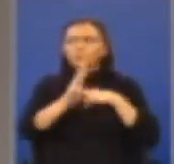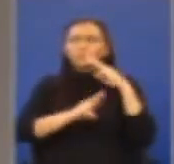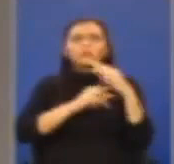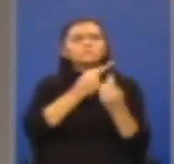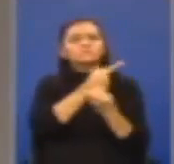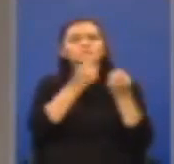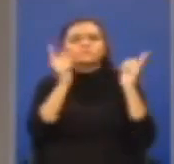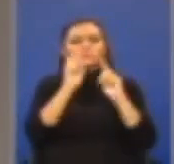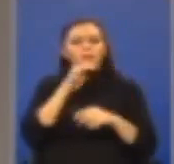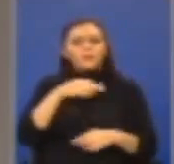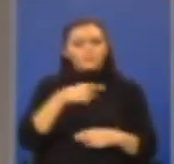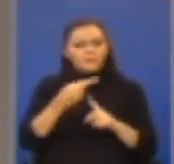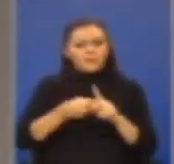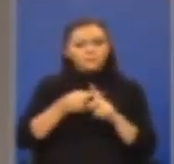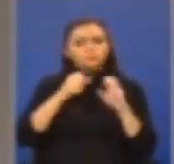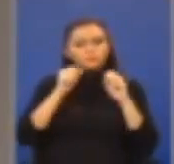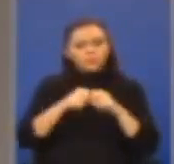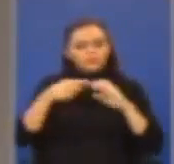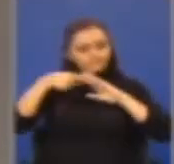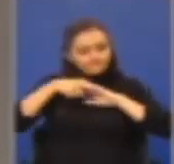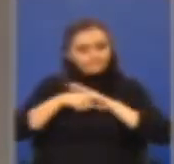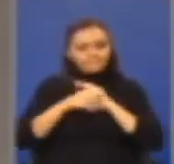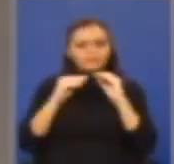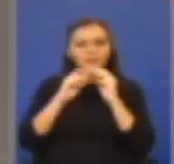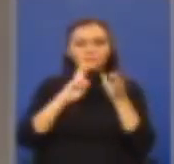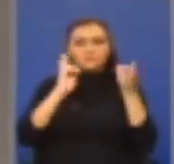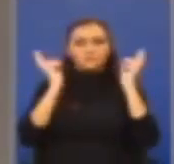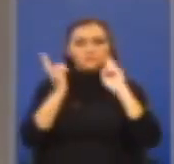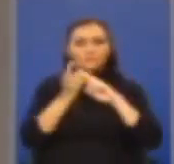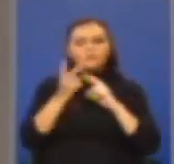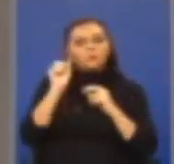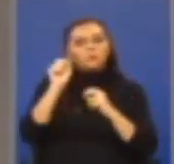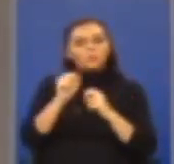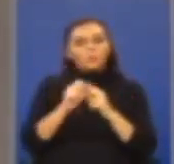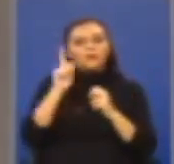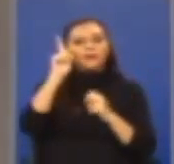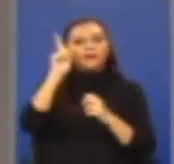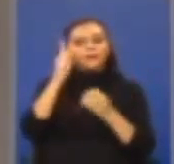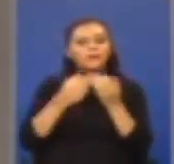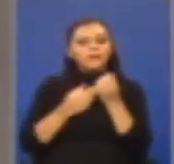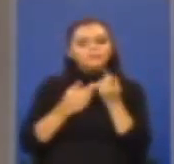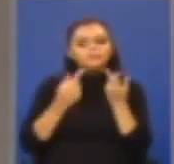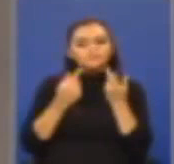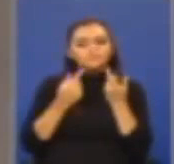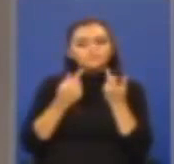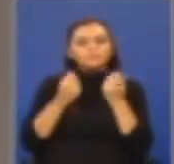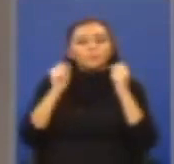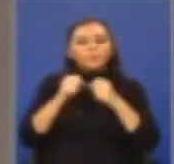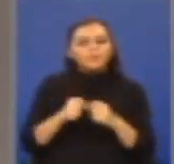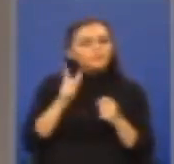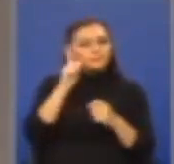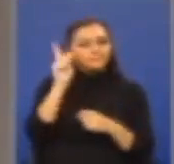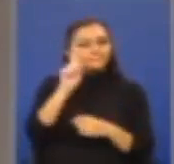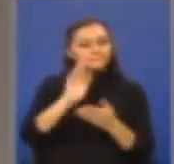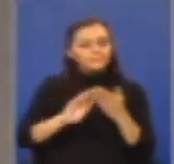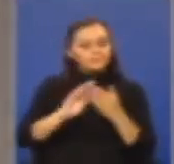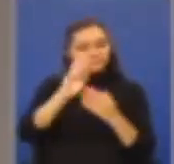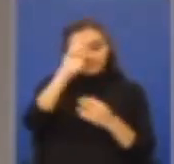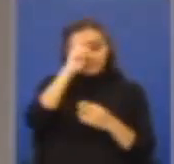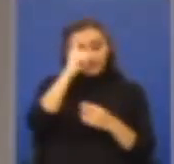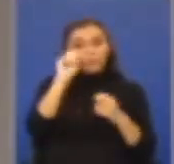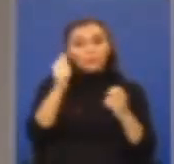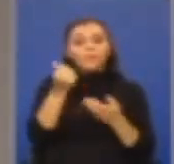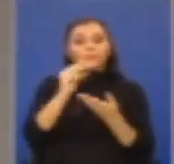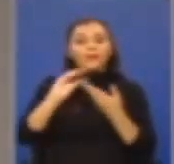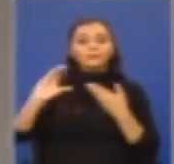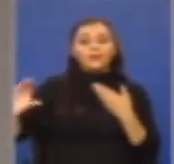próximos meses vamos a ahondar esta reforma. Esto ha permitido liberar recursos también para lo que vimos en la segunda lámina, presidente, que